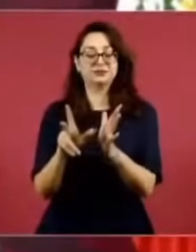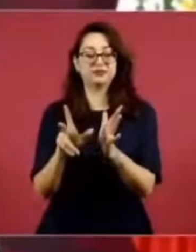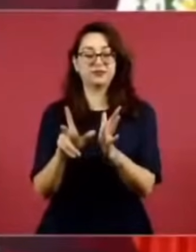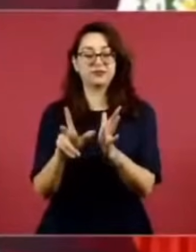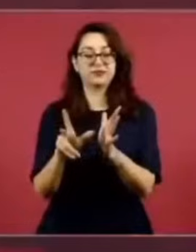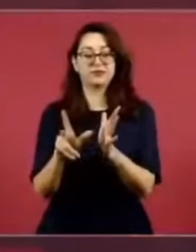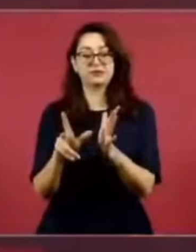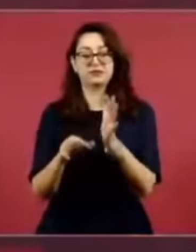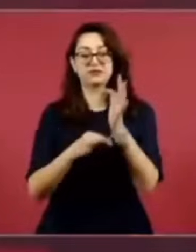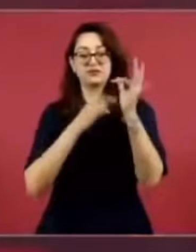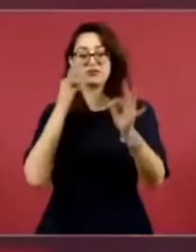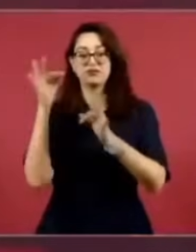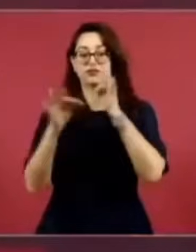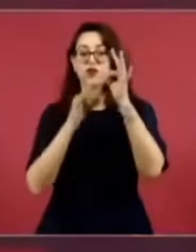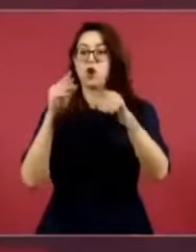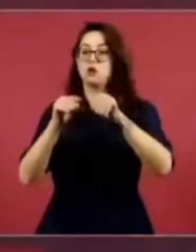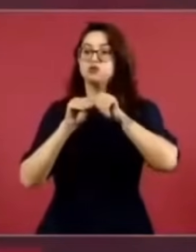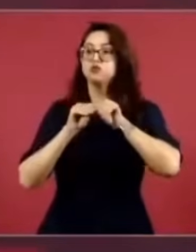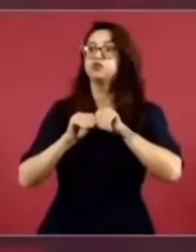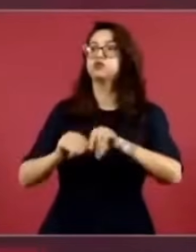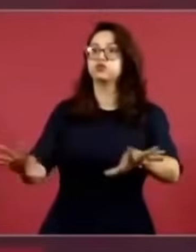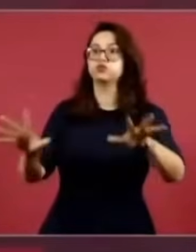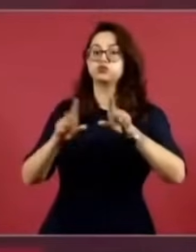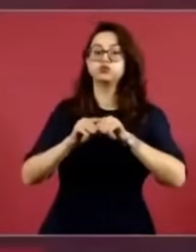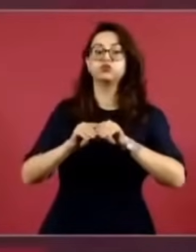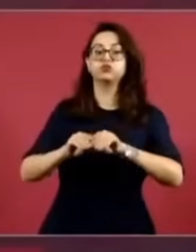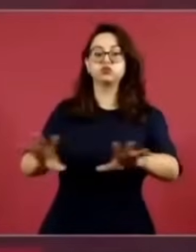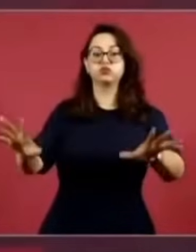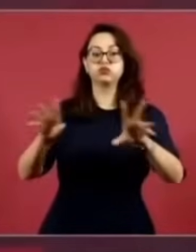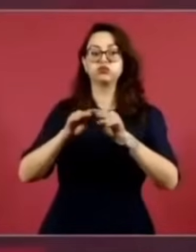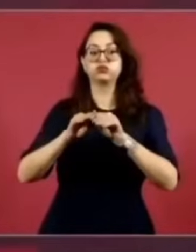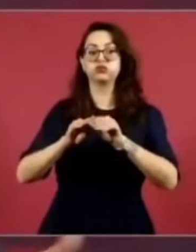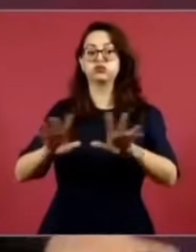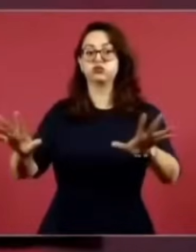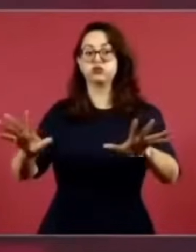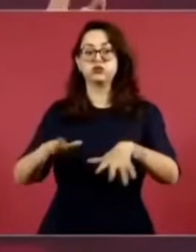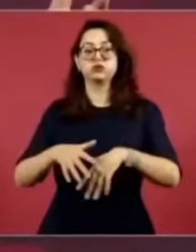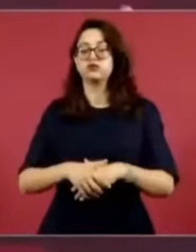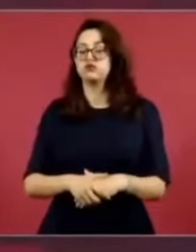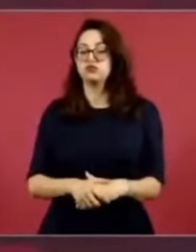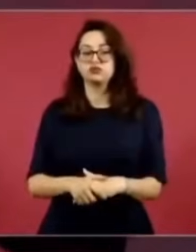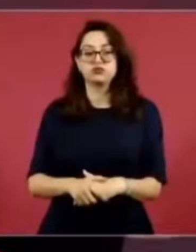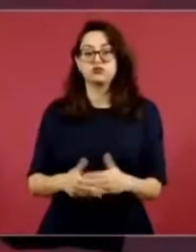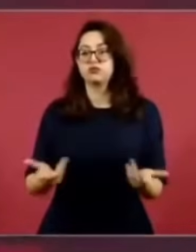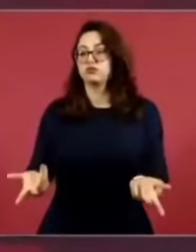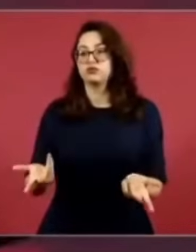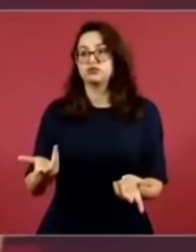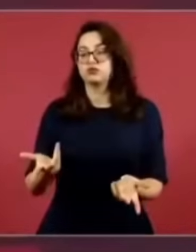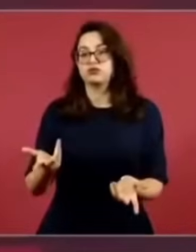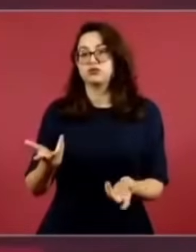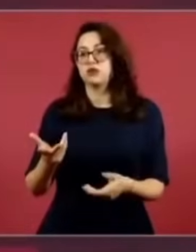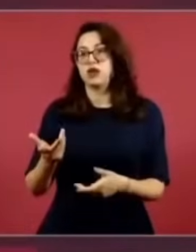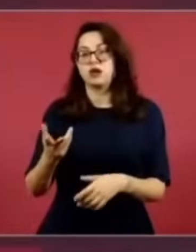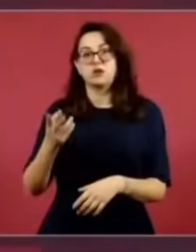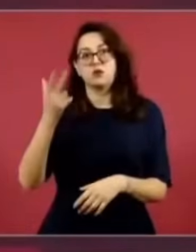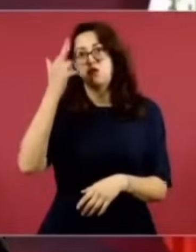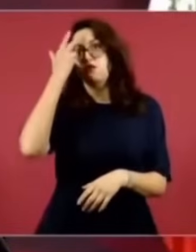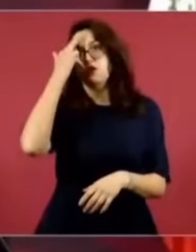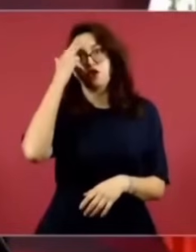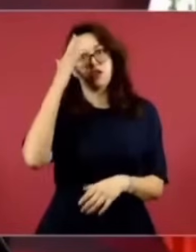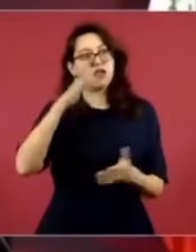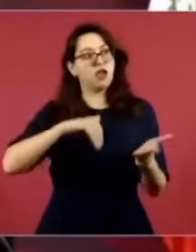pues se empezó a hablar de que Porfirio era necesario,